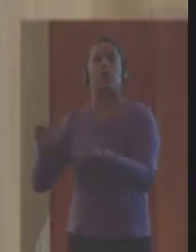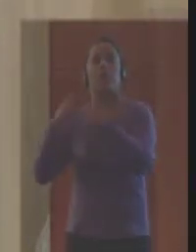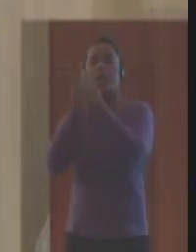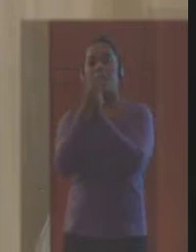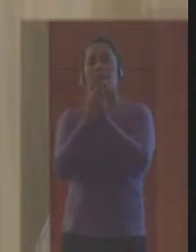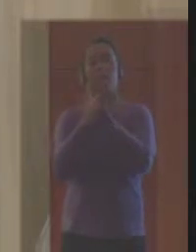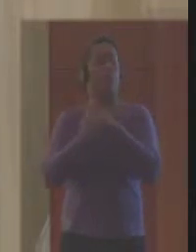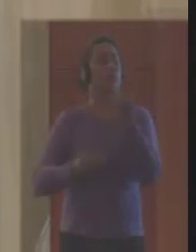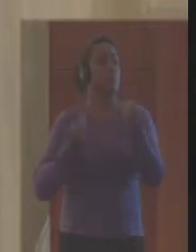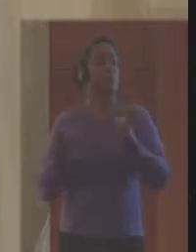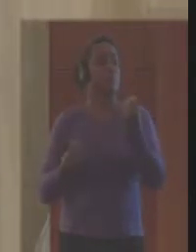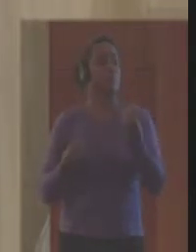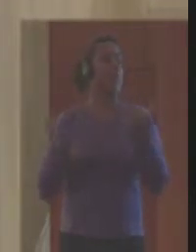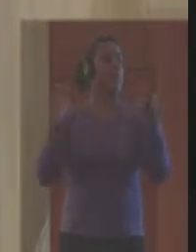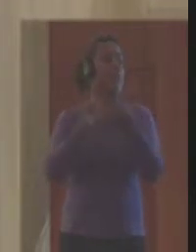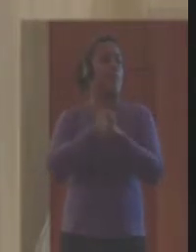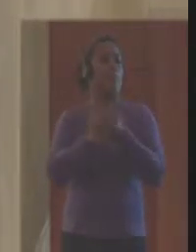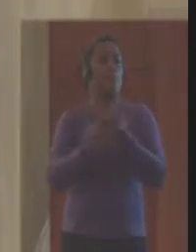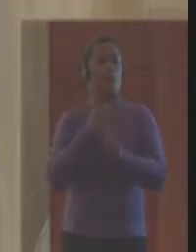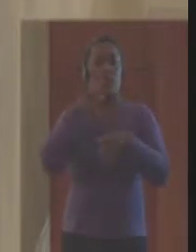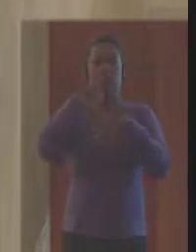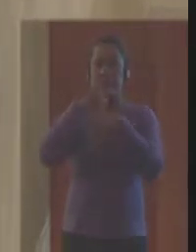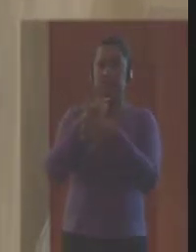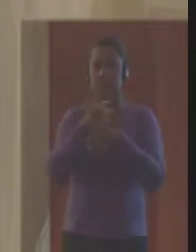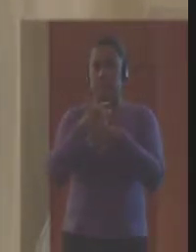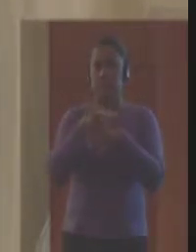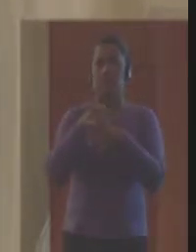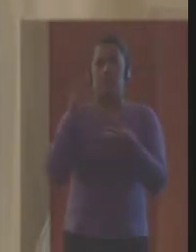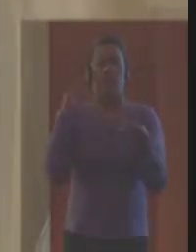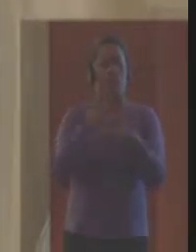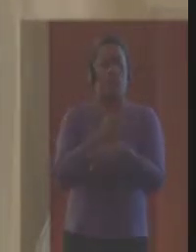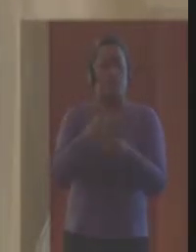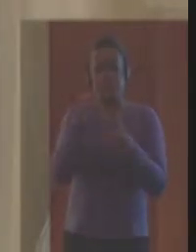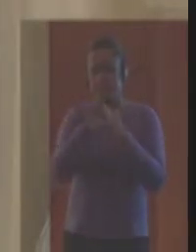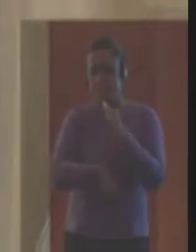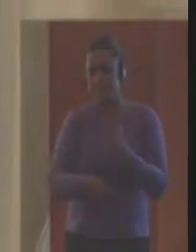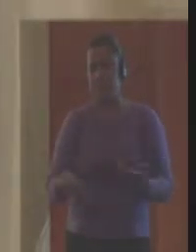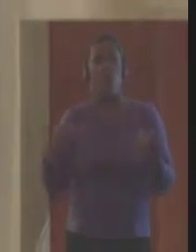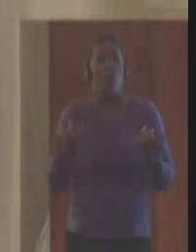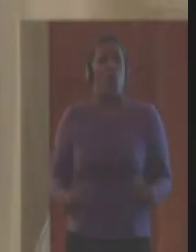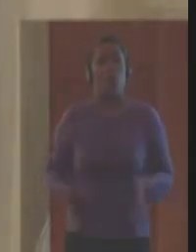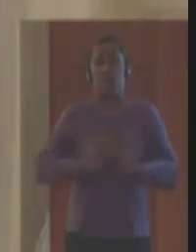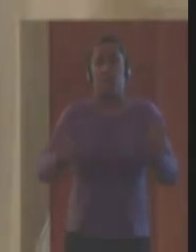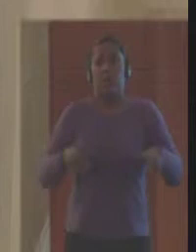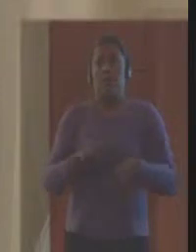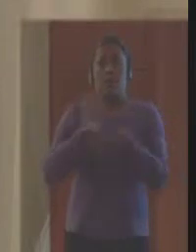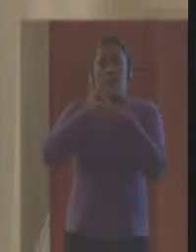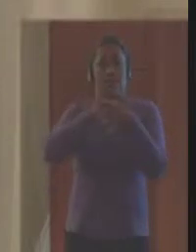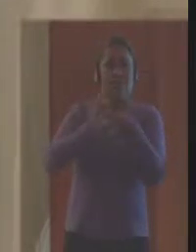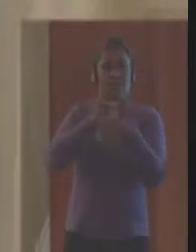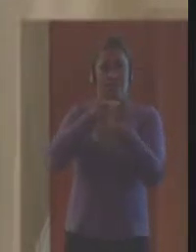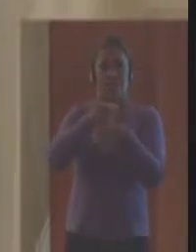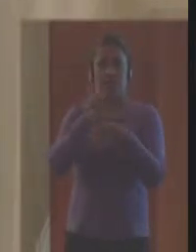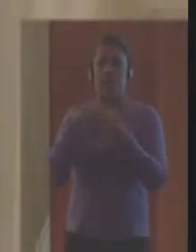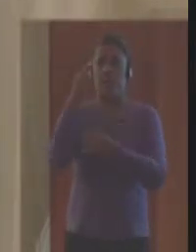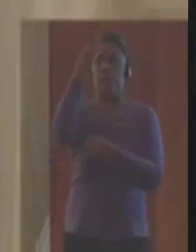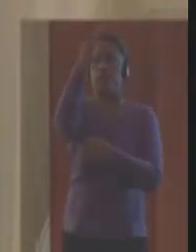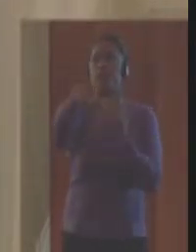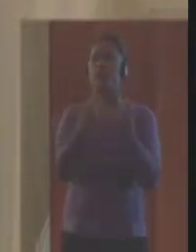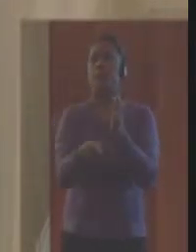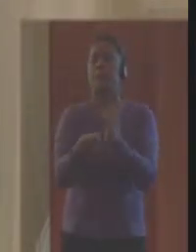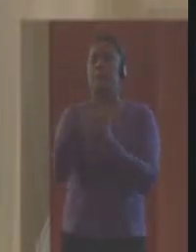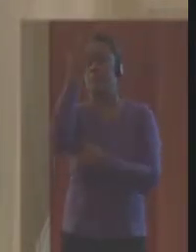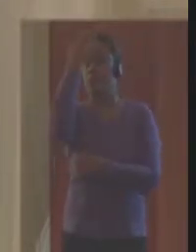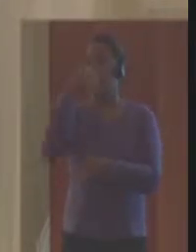de los riesgos hoy y futuros. No podemos trabajar solamente en los riesgos hoy, porque estaríamos aplazándolo con lo que hemos llamado